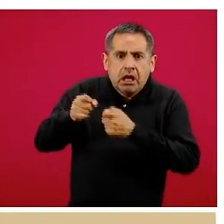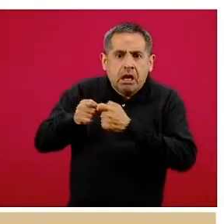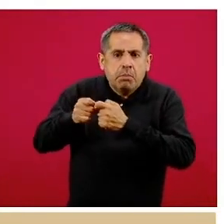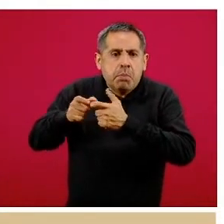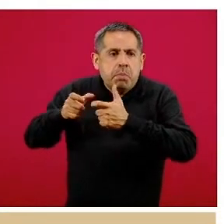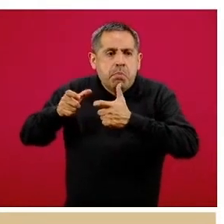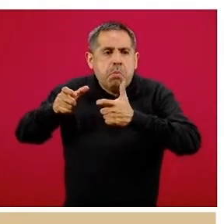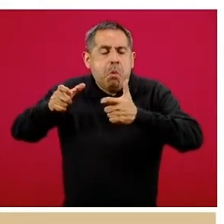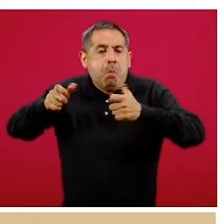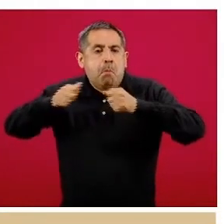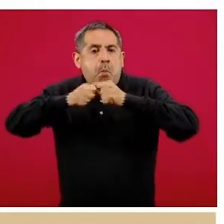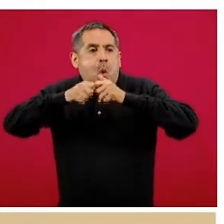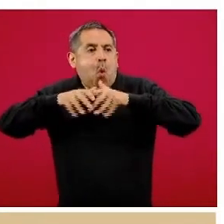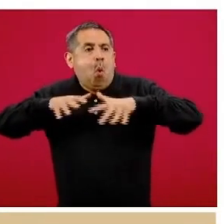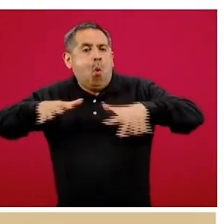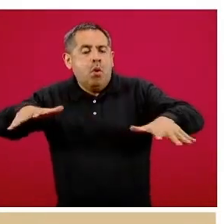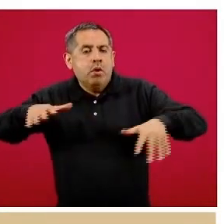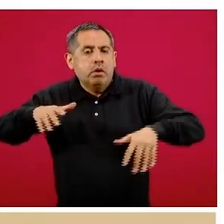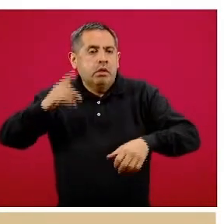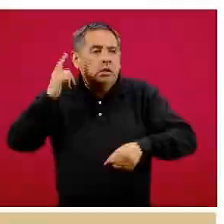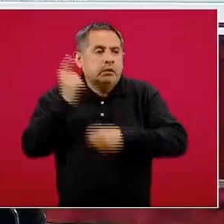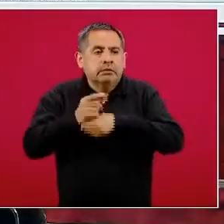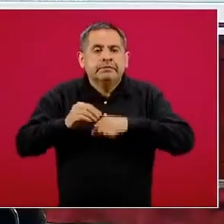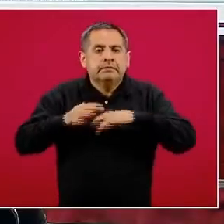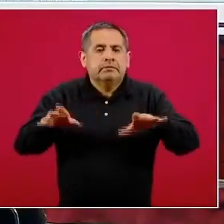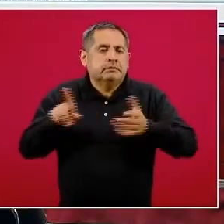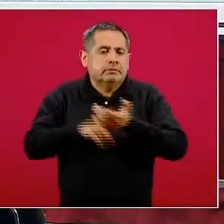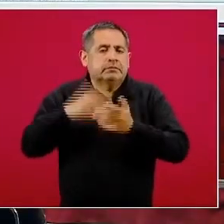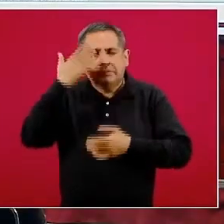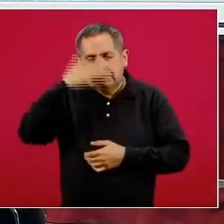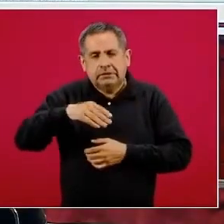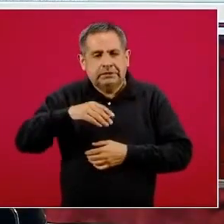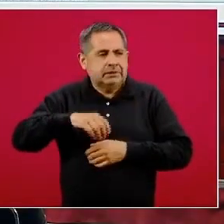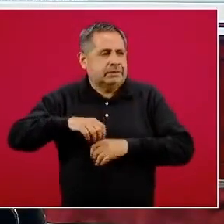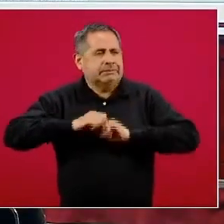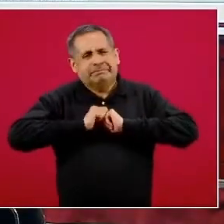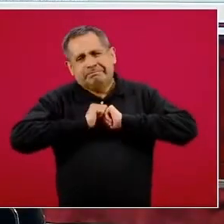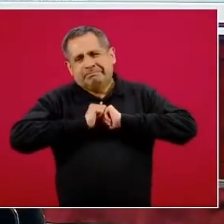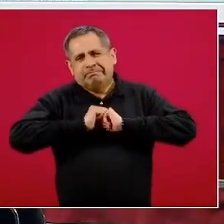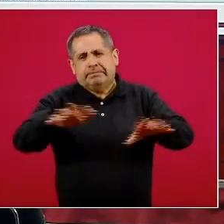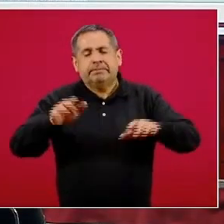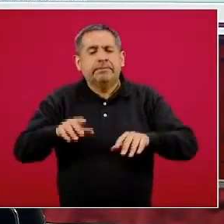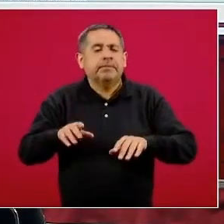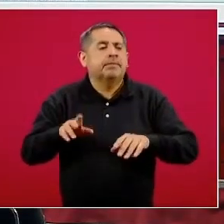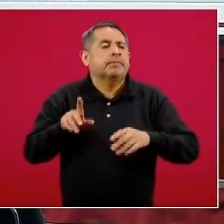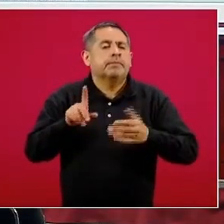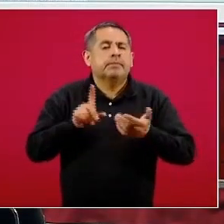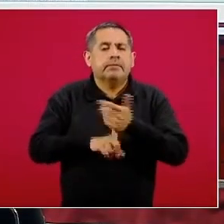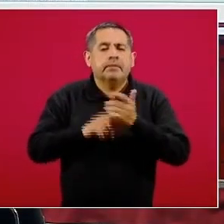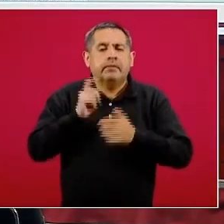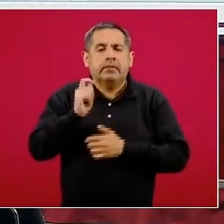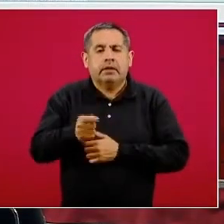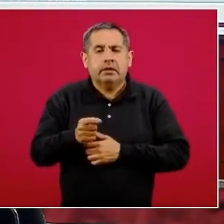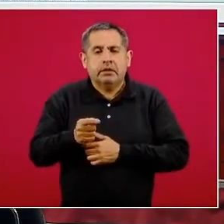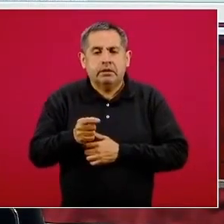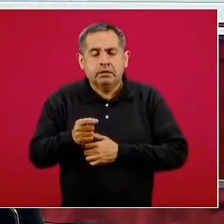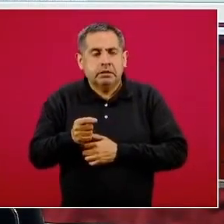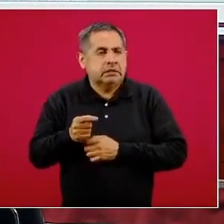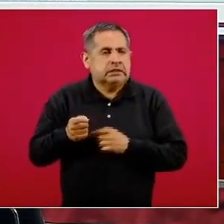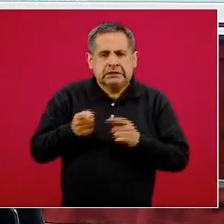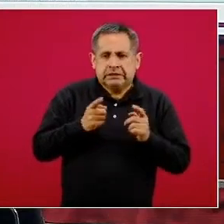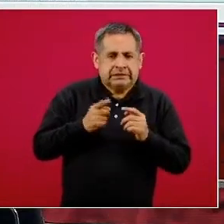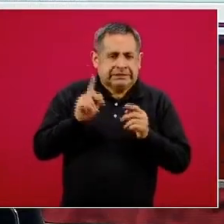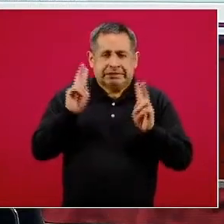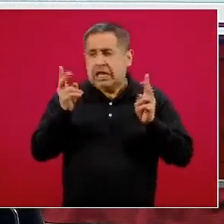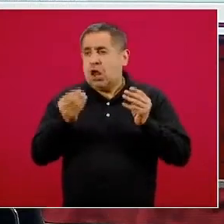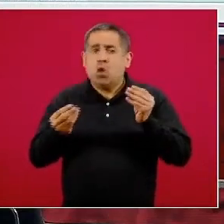ir dando seguimiento desde que se identifica, como lo conocemos, ¿no? Se inició a su seguimiento como un